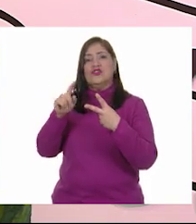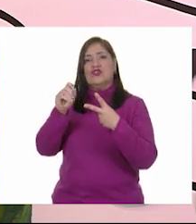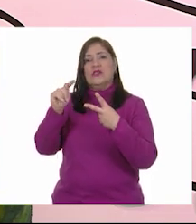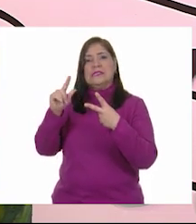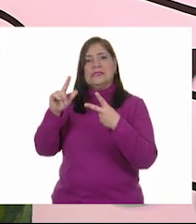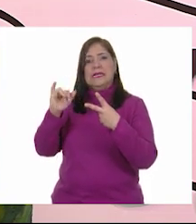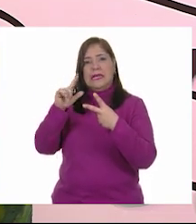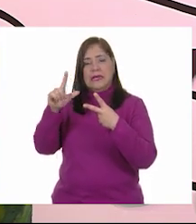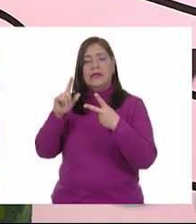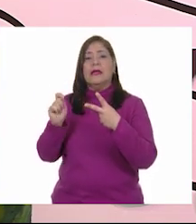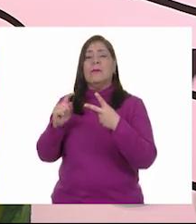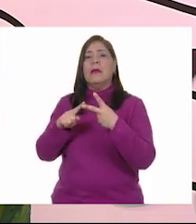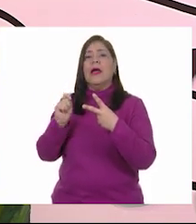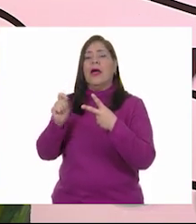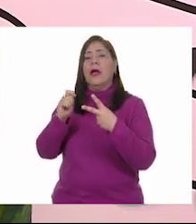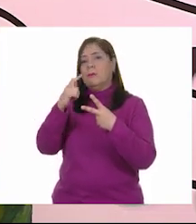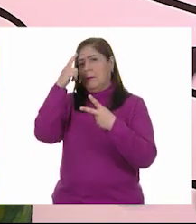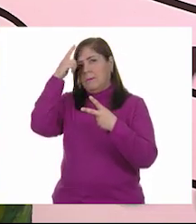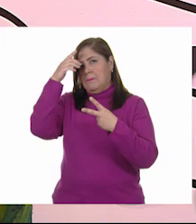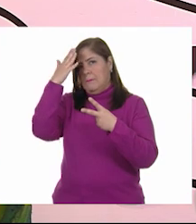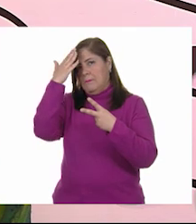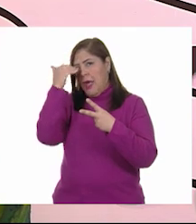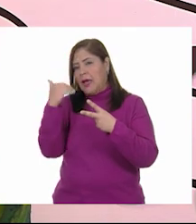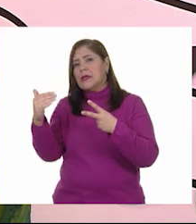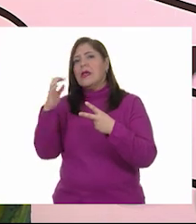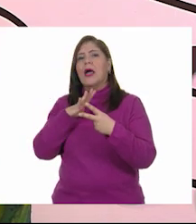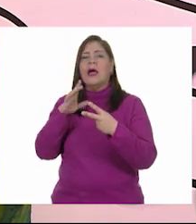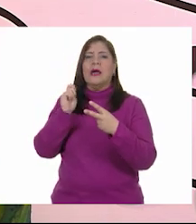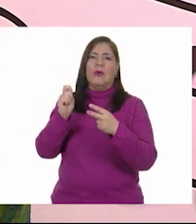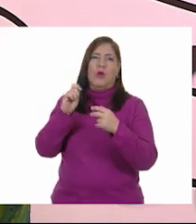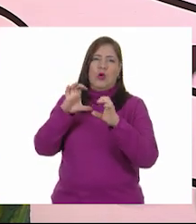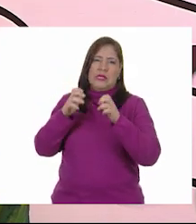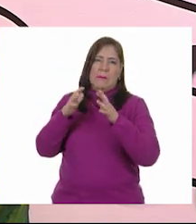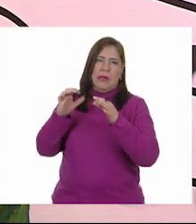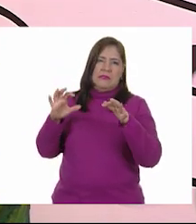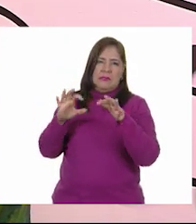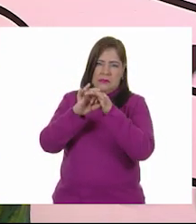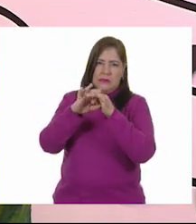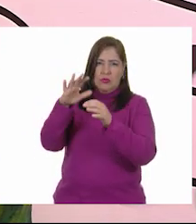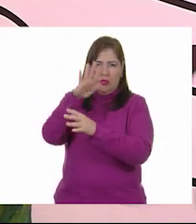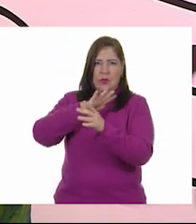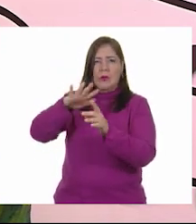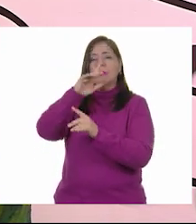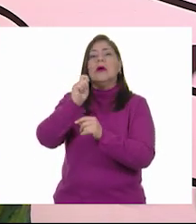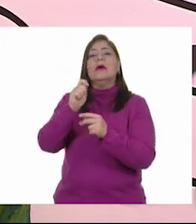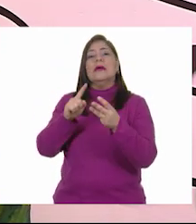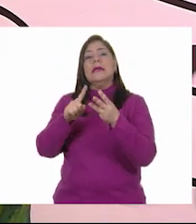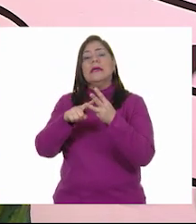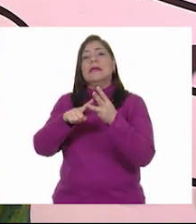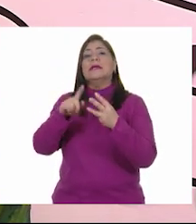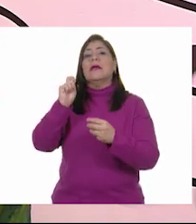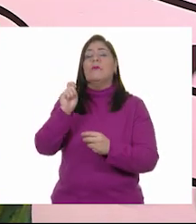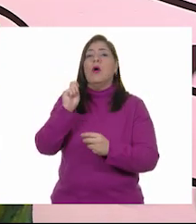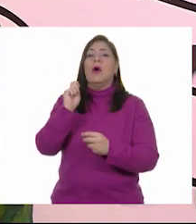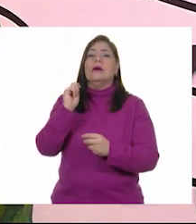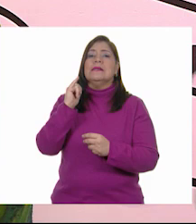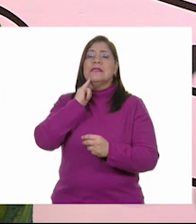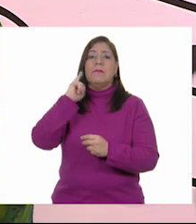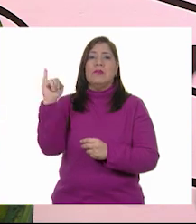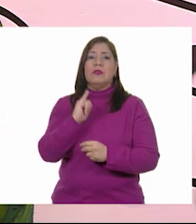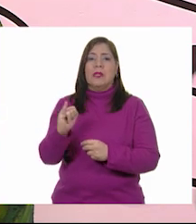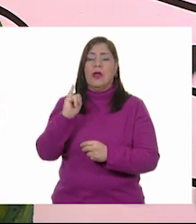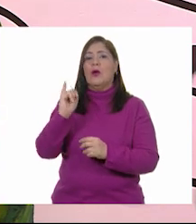es de la familia maya, de los altos de Chiapas. Tengo el zapoteco, que es de Oaxaca,